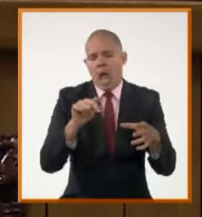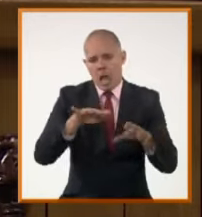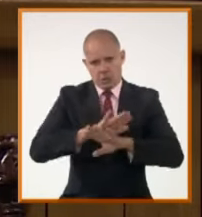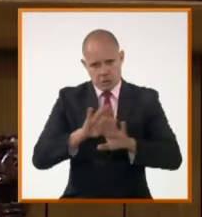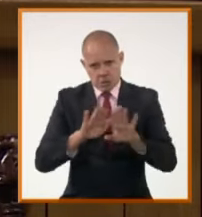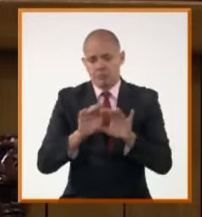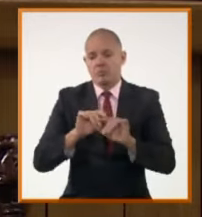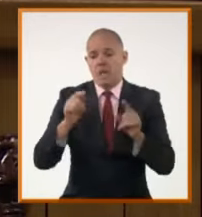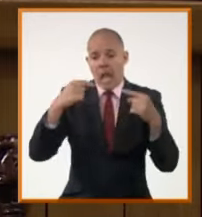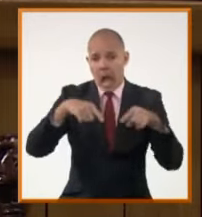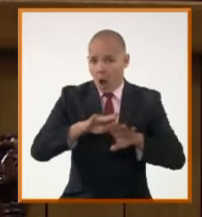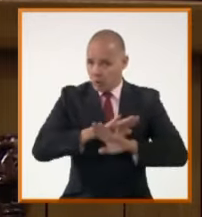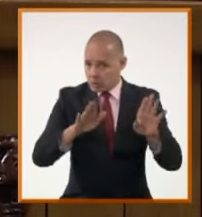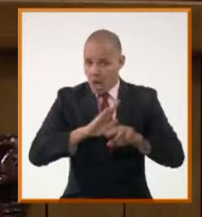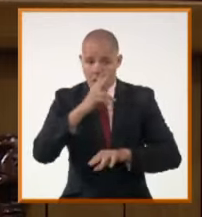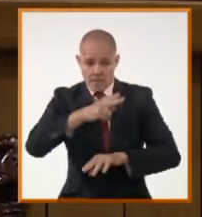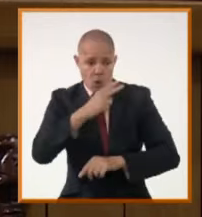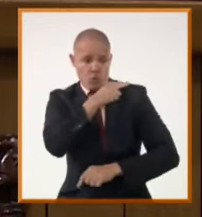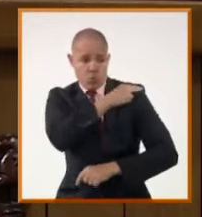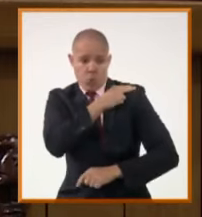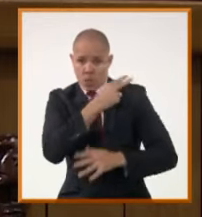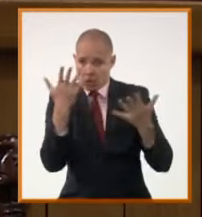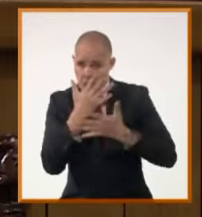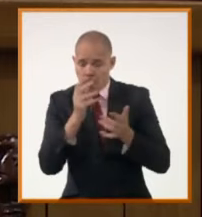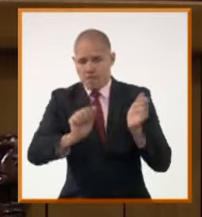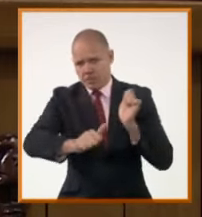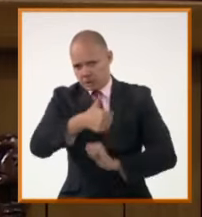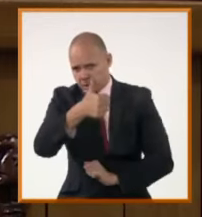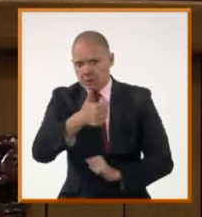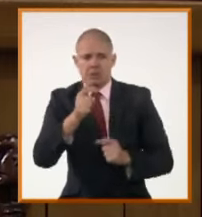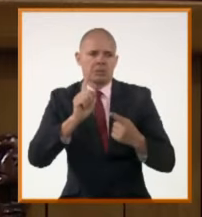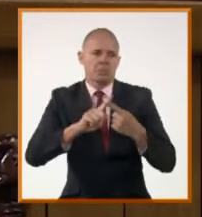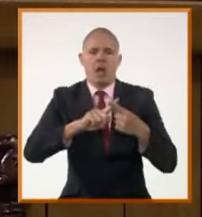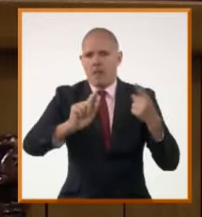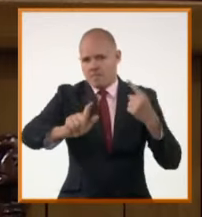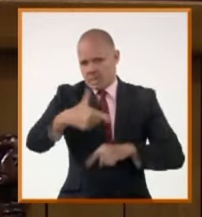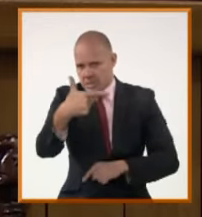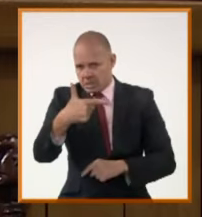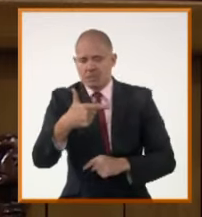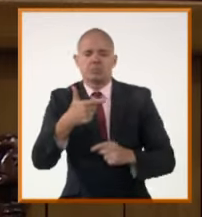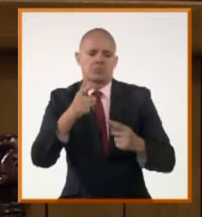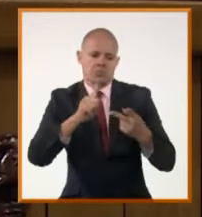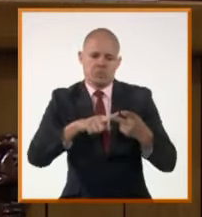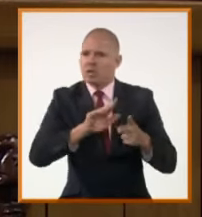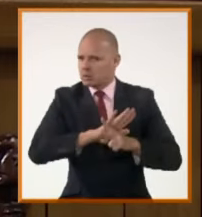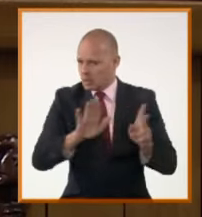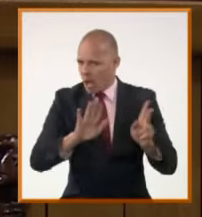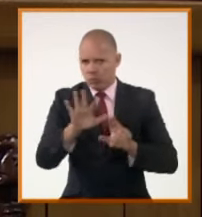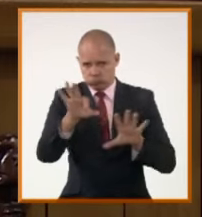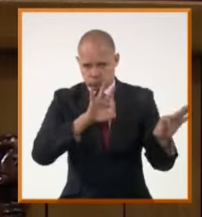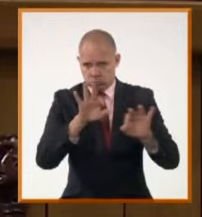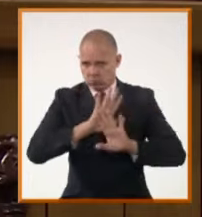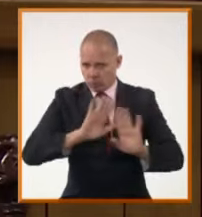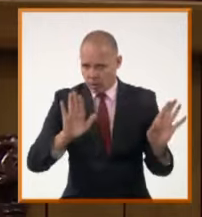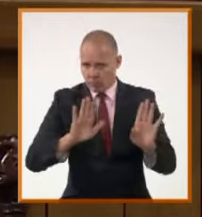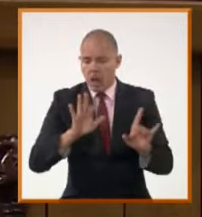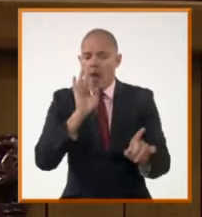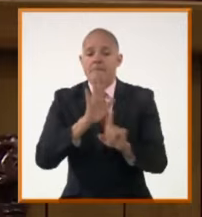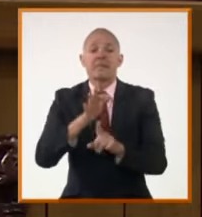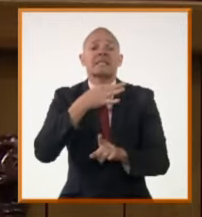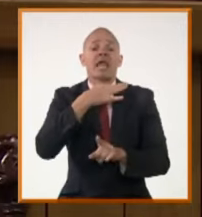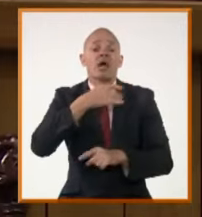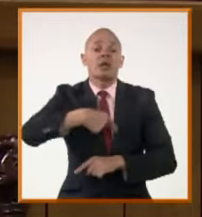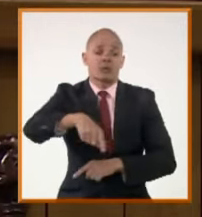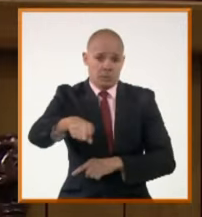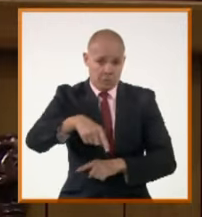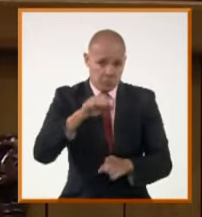del instituto, para entonces iniciar este proceso. Por otra parte,